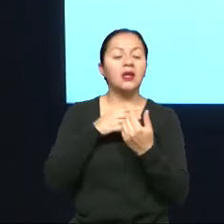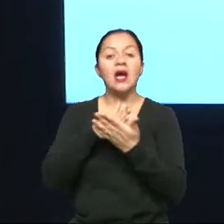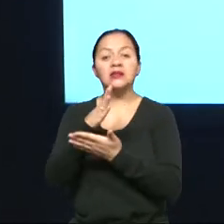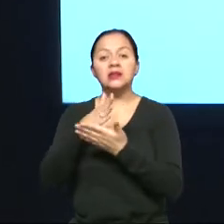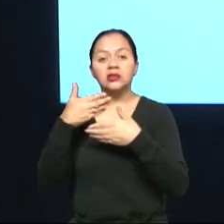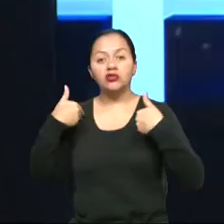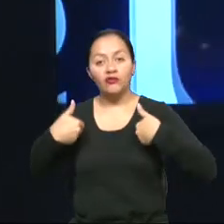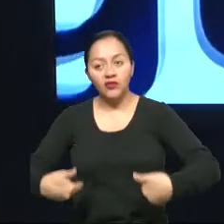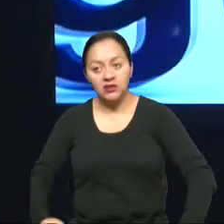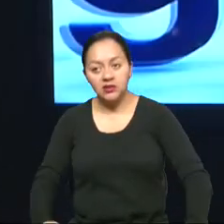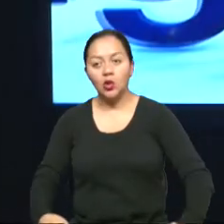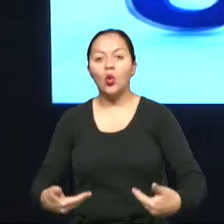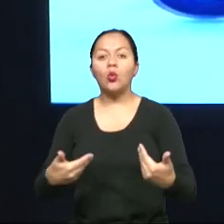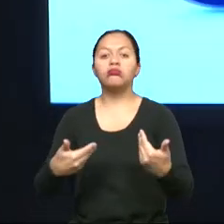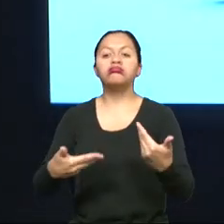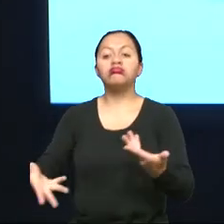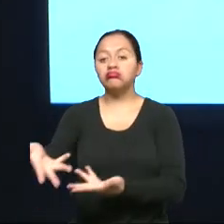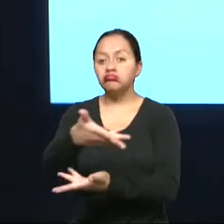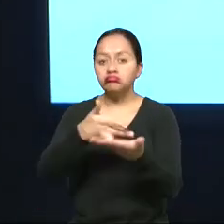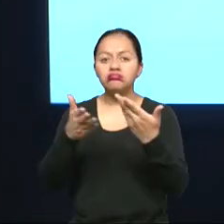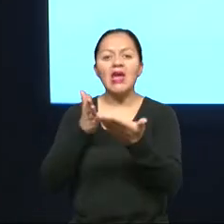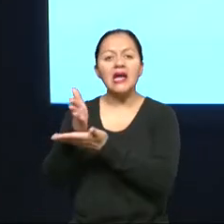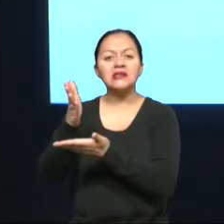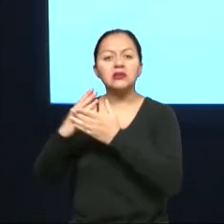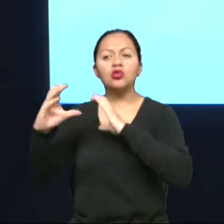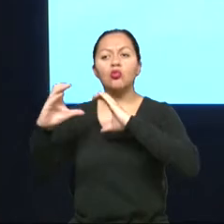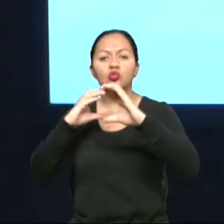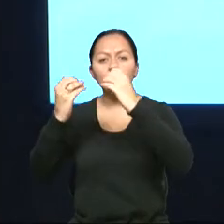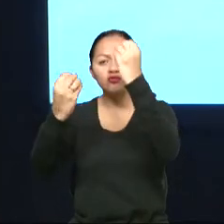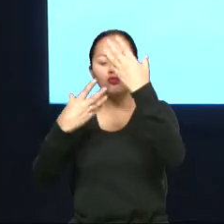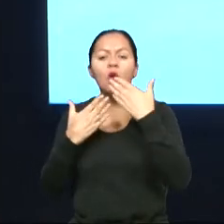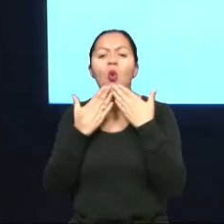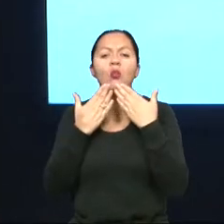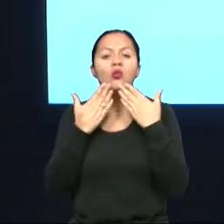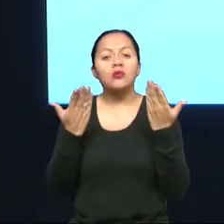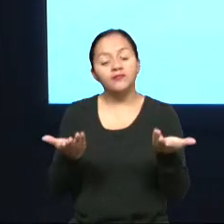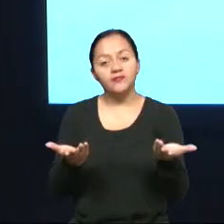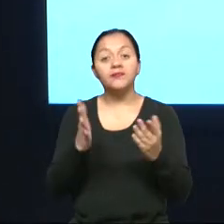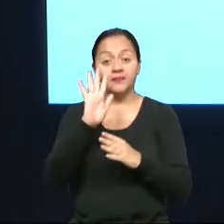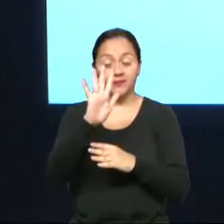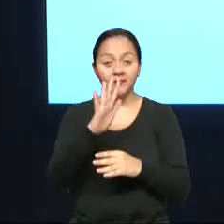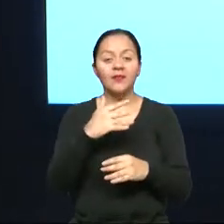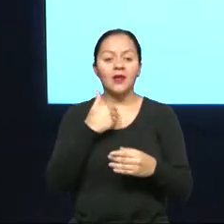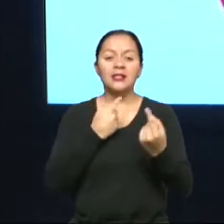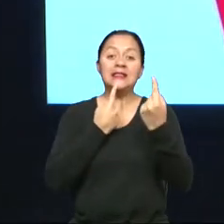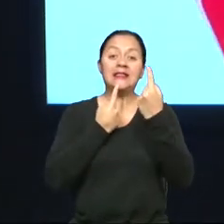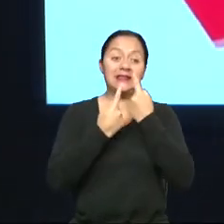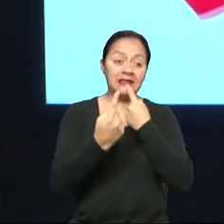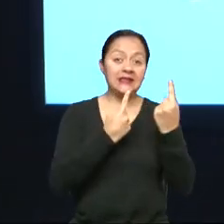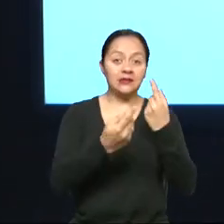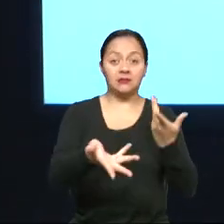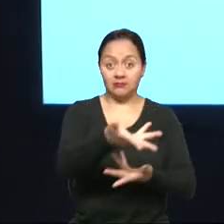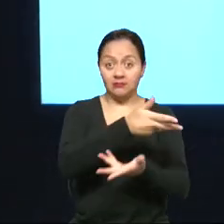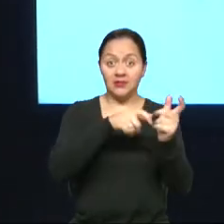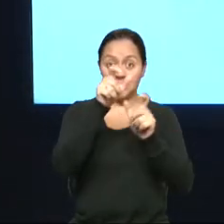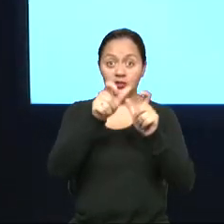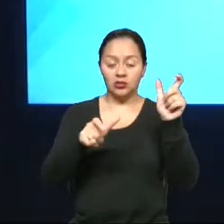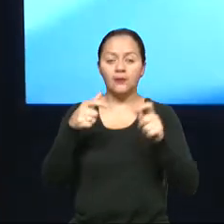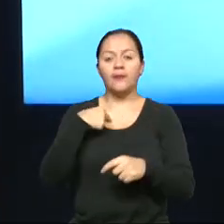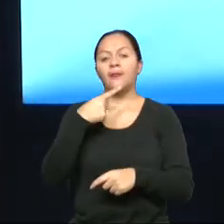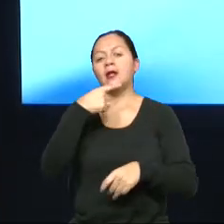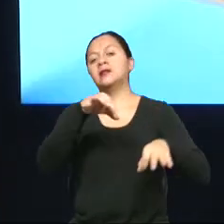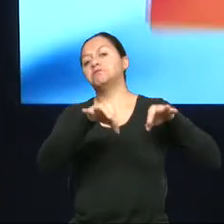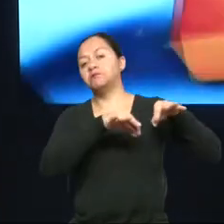a la información, la comunicación. Lógicamente, nosotros cuando hablamos con la población, hablamos que existe el Instituto